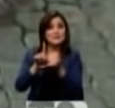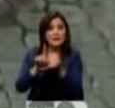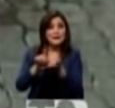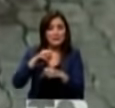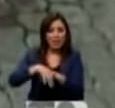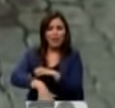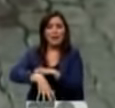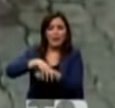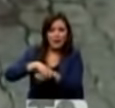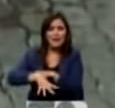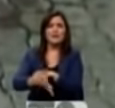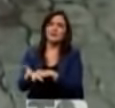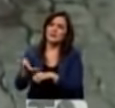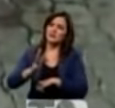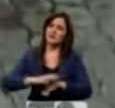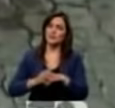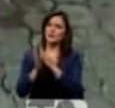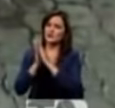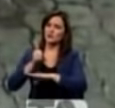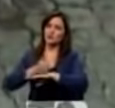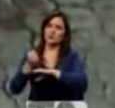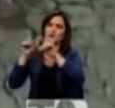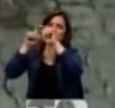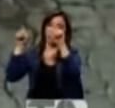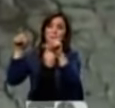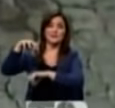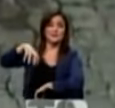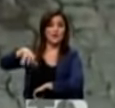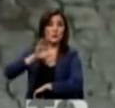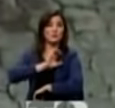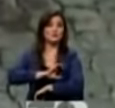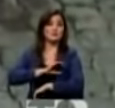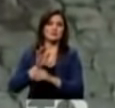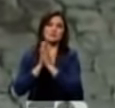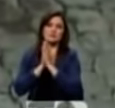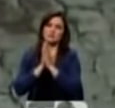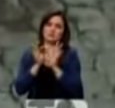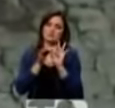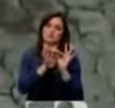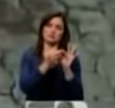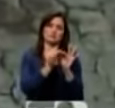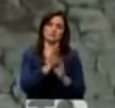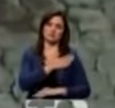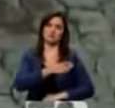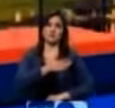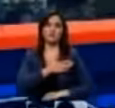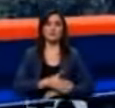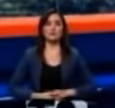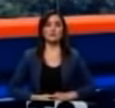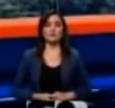está desperdiciando el líquido vital. Se pide a la empresa pública metropolitana de agua potable realizar las reparaciones